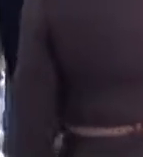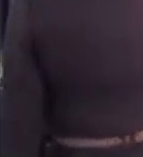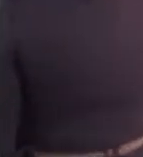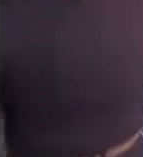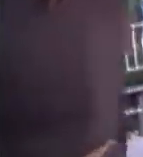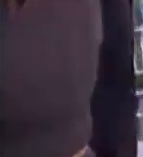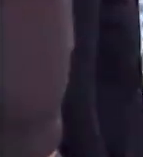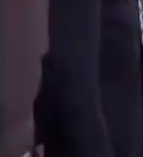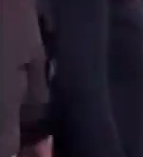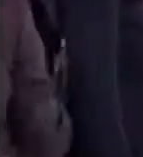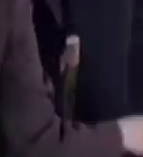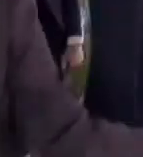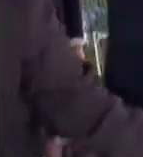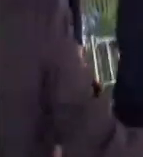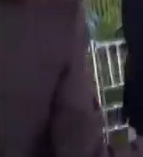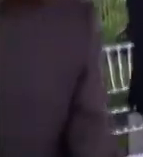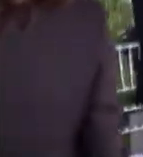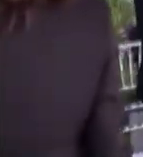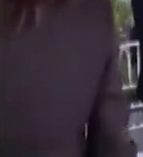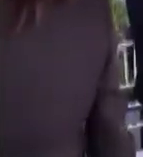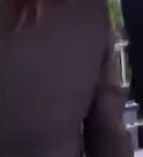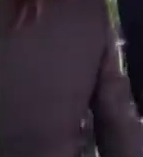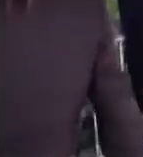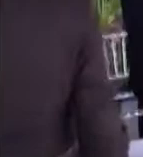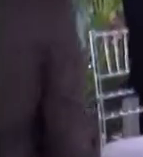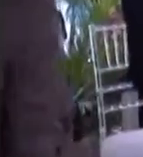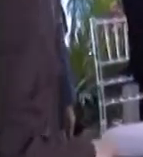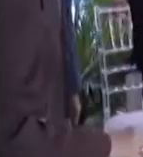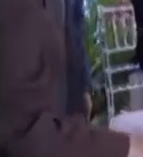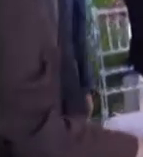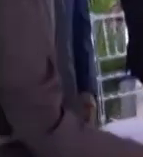la segunda de las estancias infantiles que